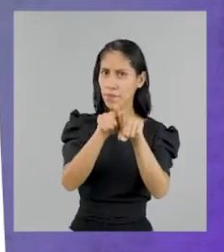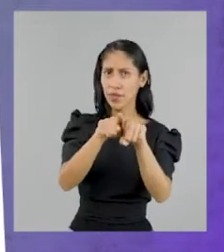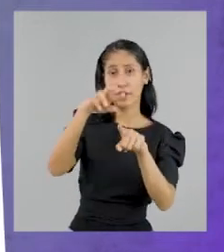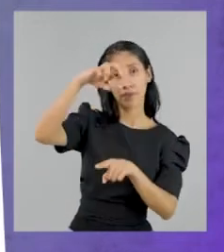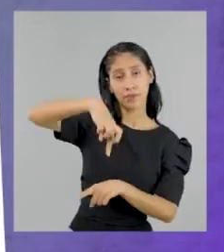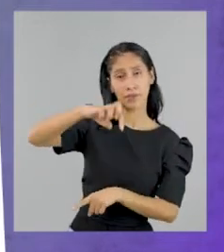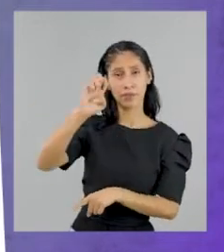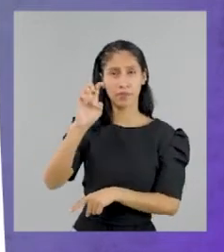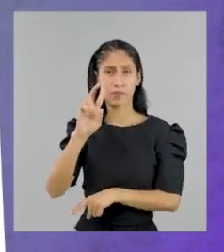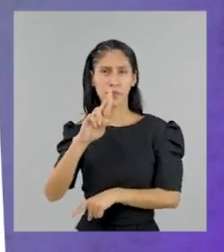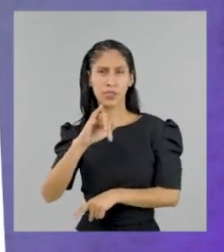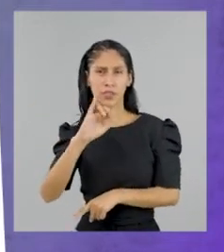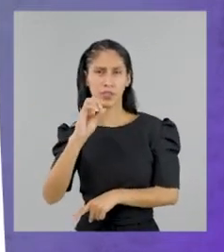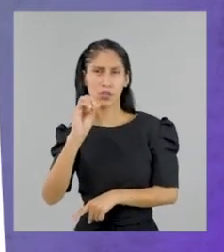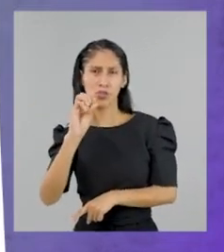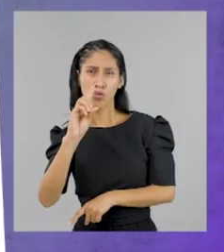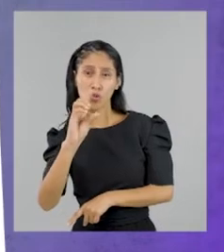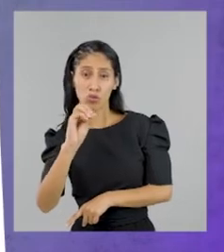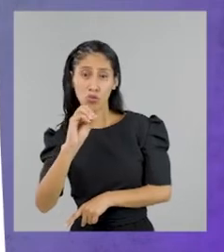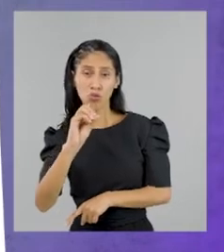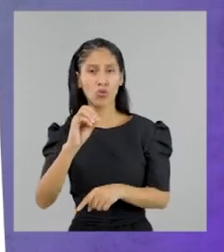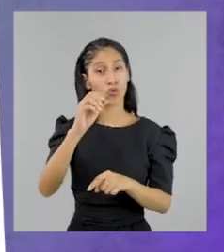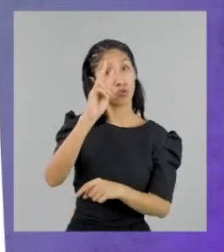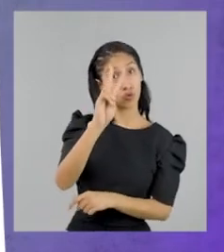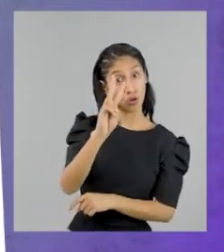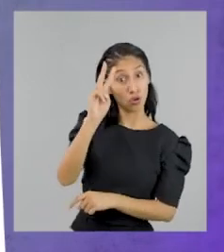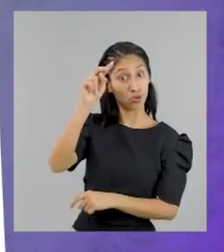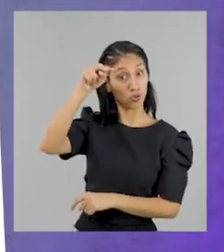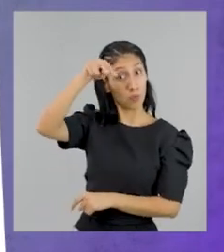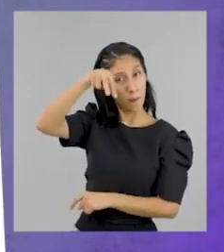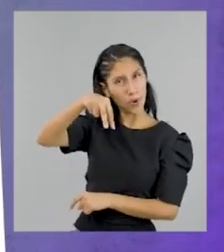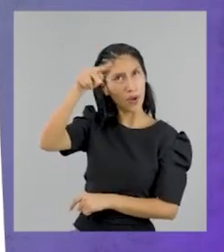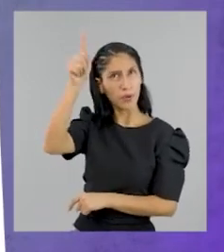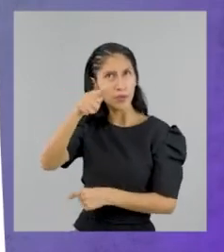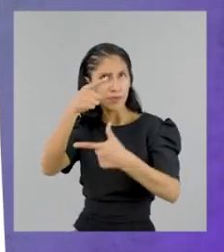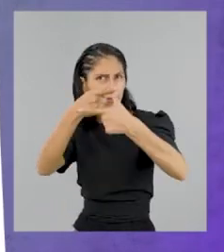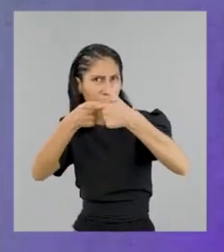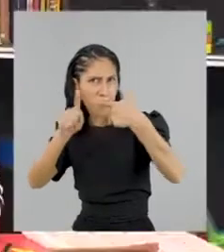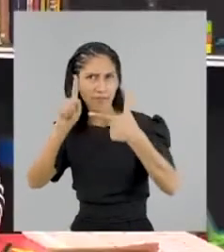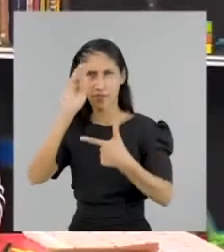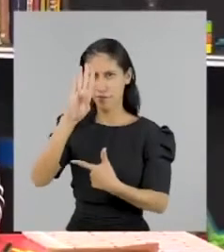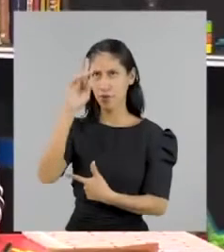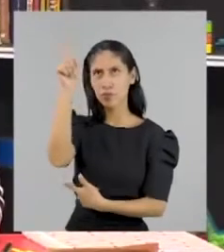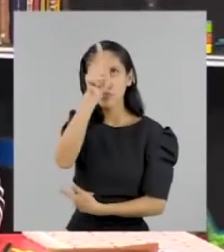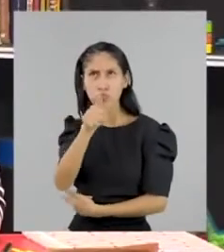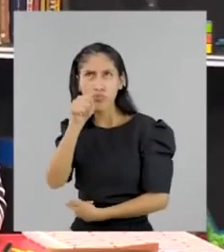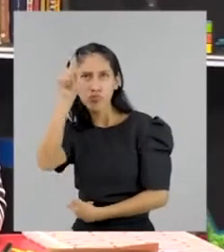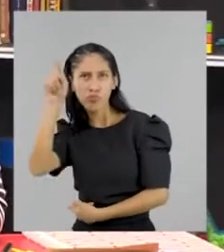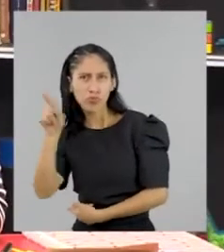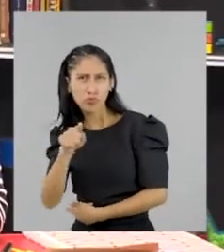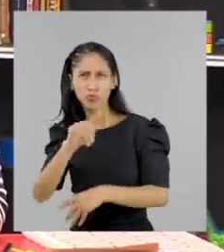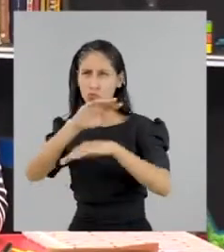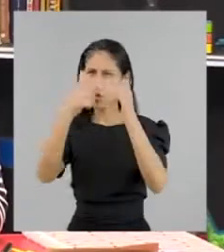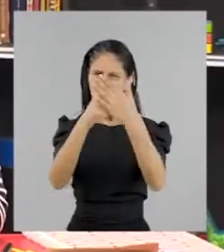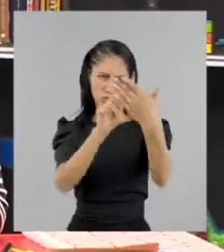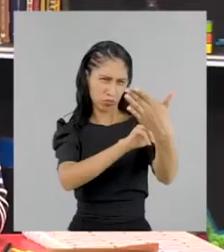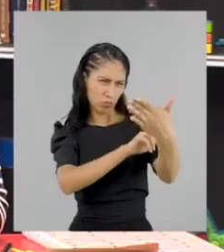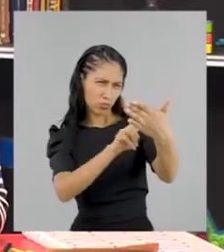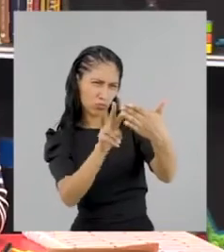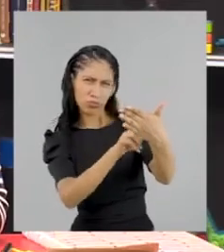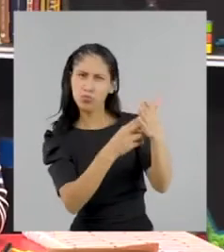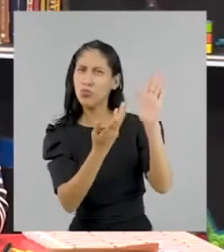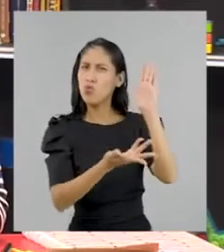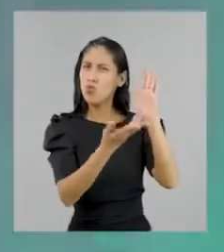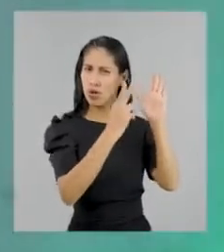y periodo 2π entre valor absoluto de b. La característica principal de